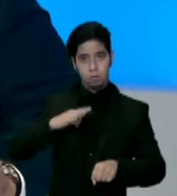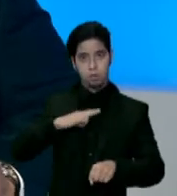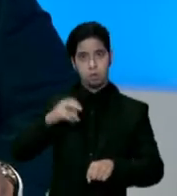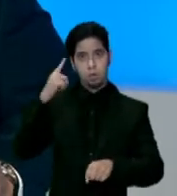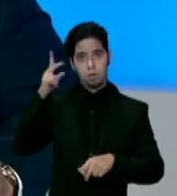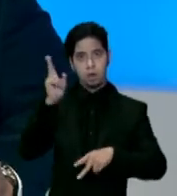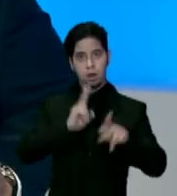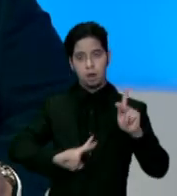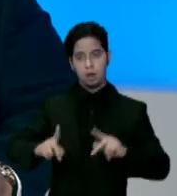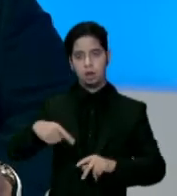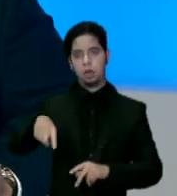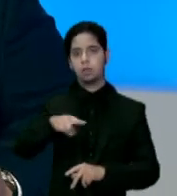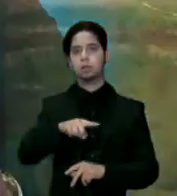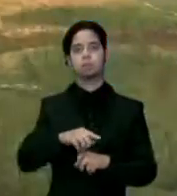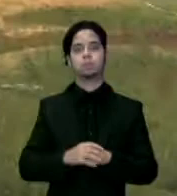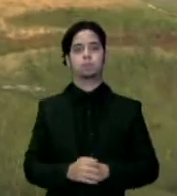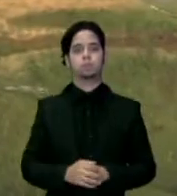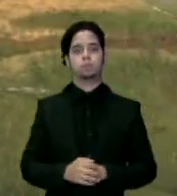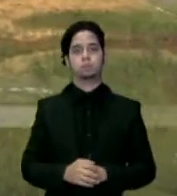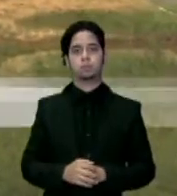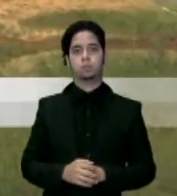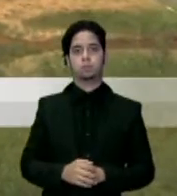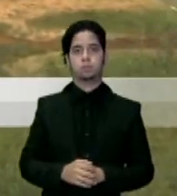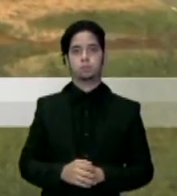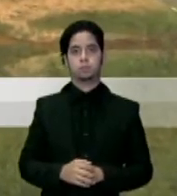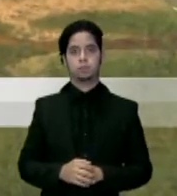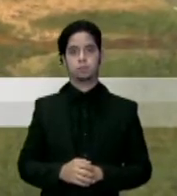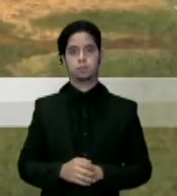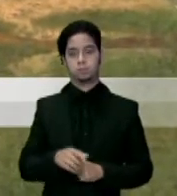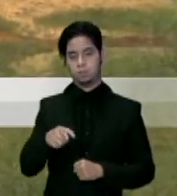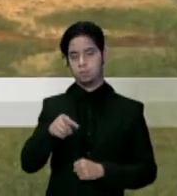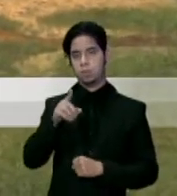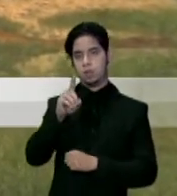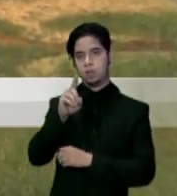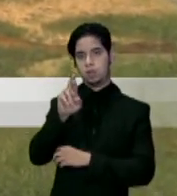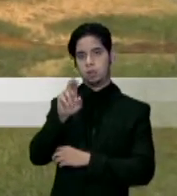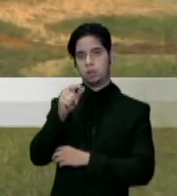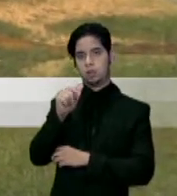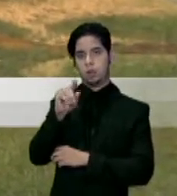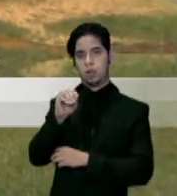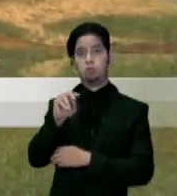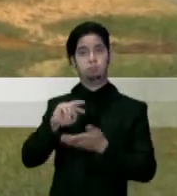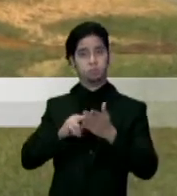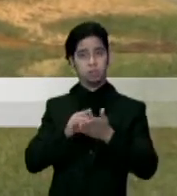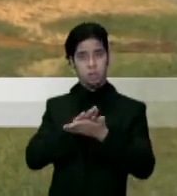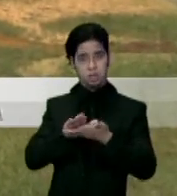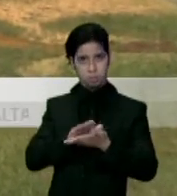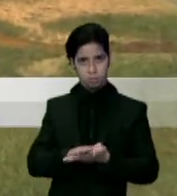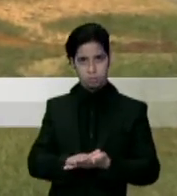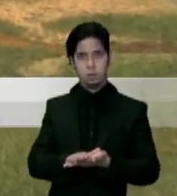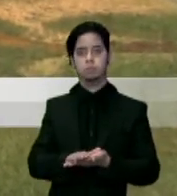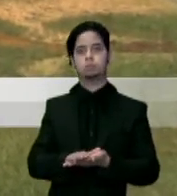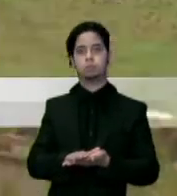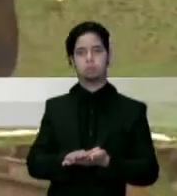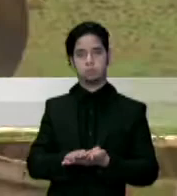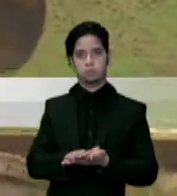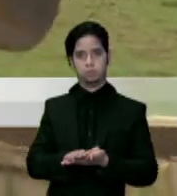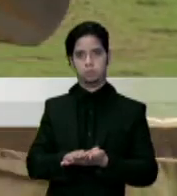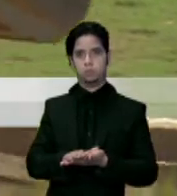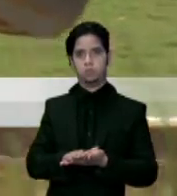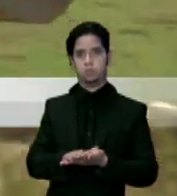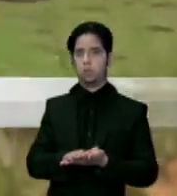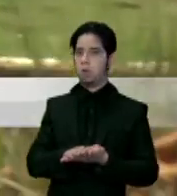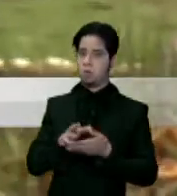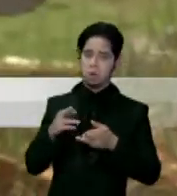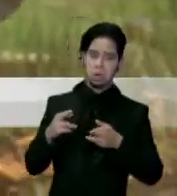que se sirven de este embalse. El dragado es la operación de limpieza de sedimentos en cursos de agua, lagos,